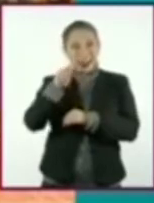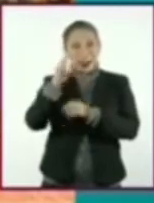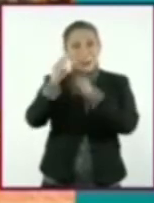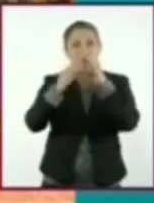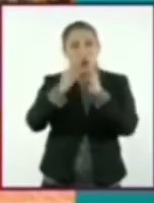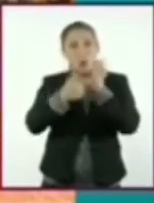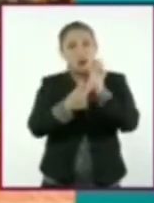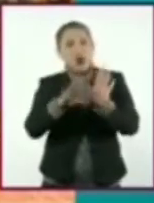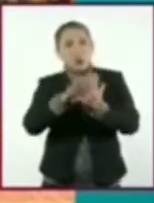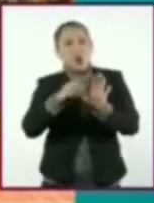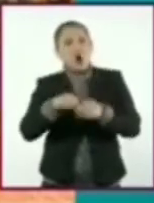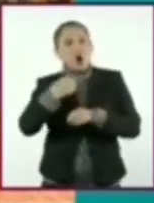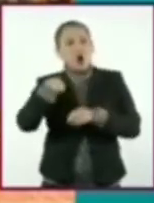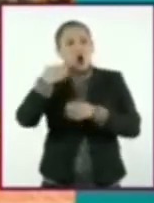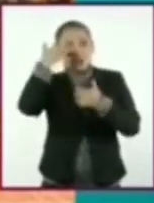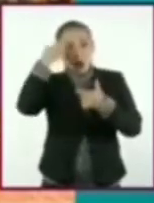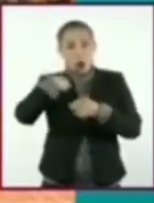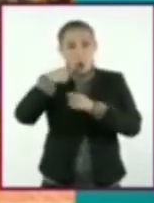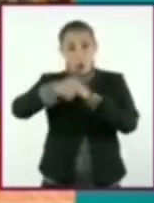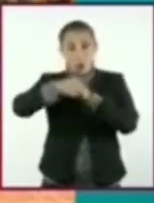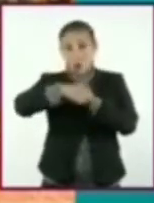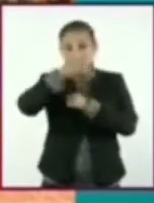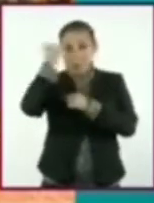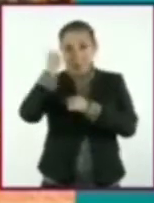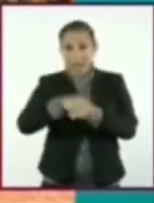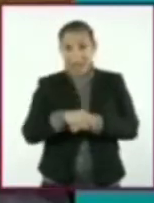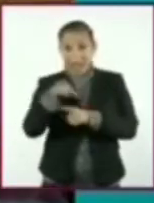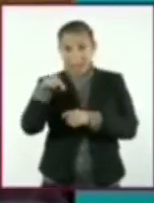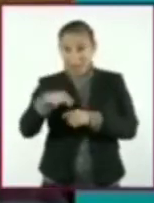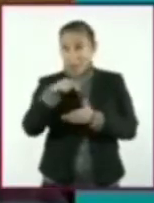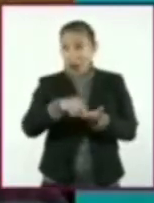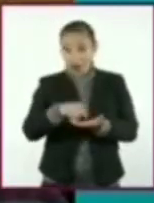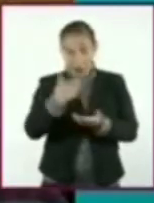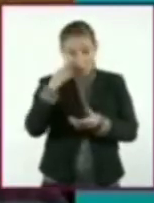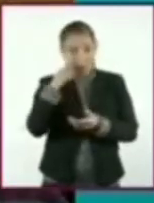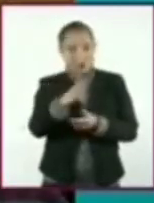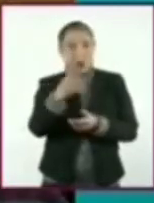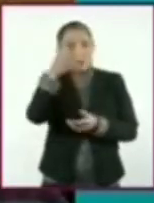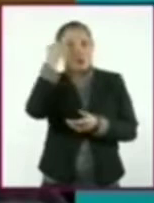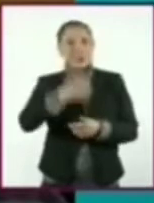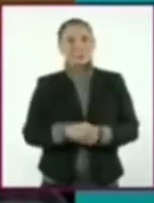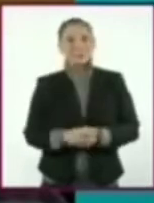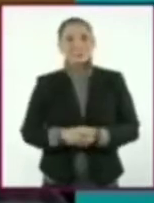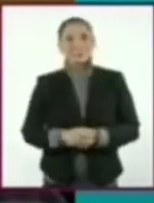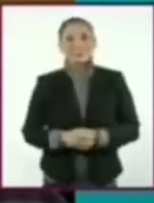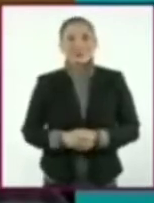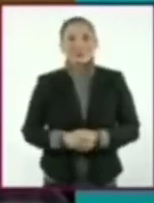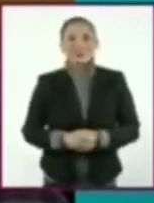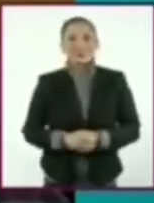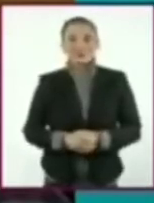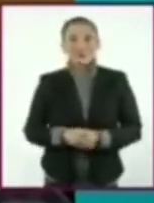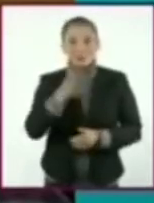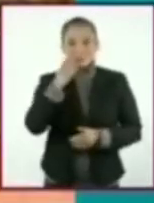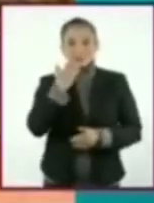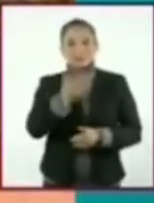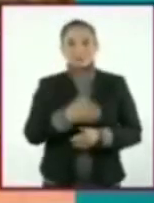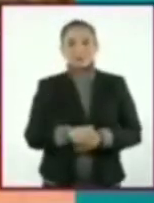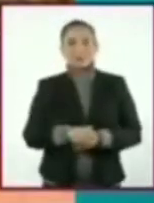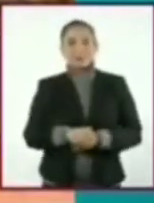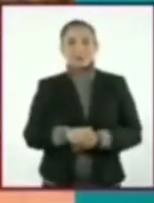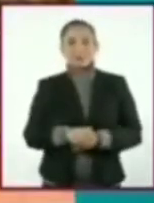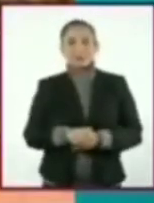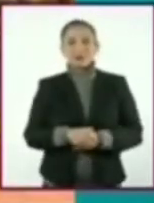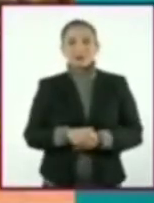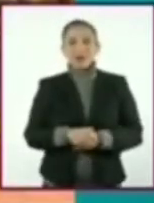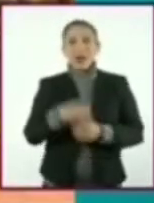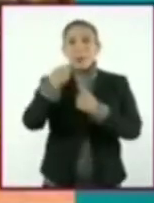mundo que te muestran cómo los changuitos pelan los plátanos? ¿No se la sabían esto aquí en el estudio? Pues ahora la aprendieron. Miren qué bien.